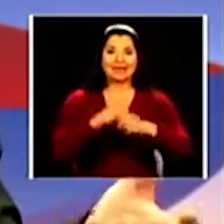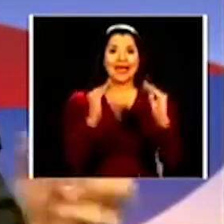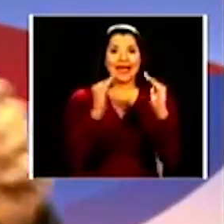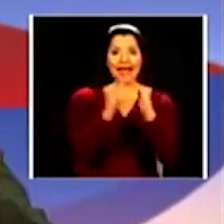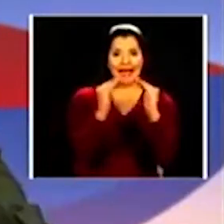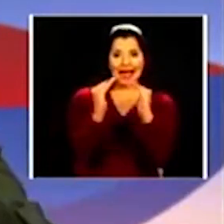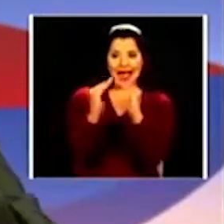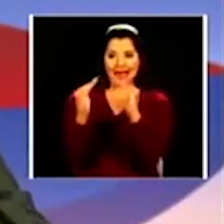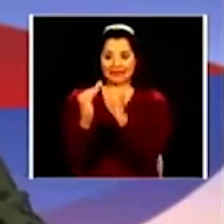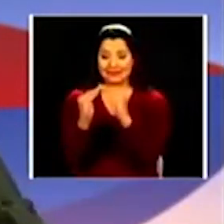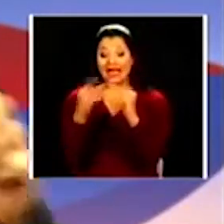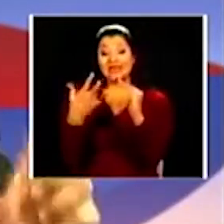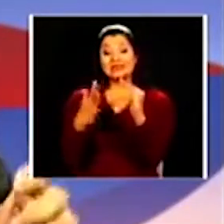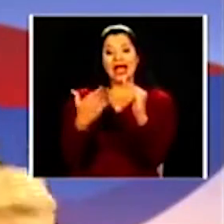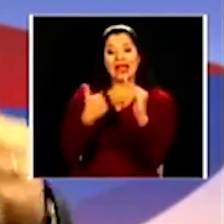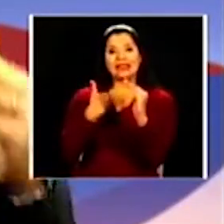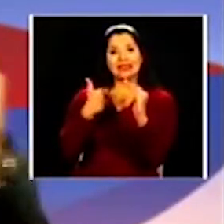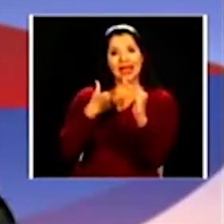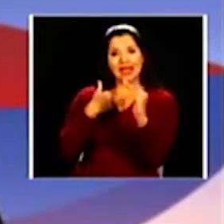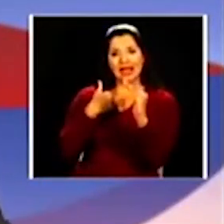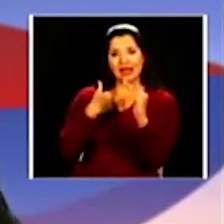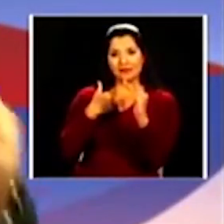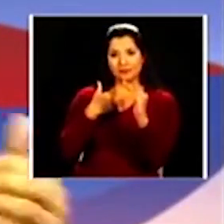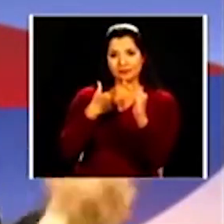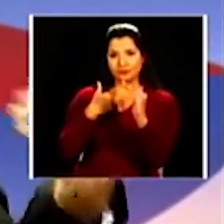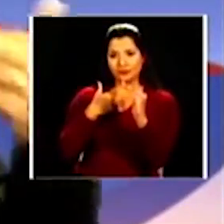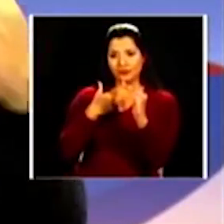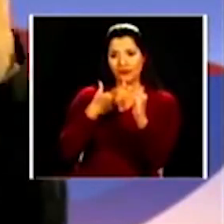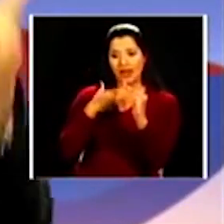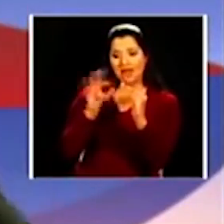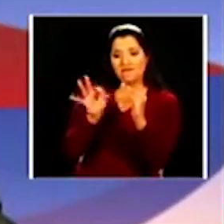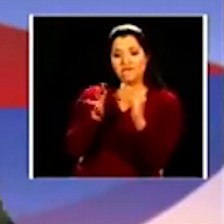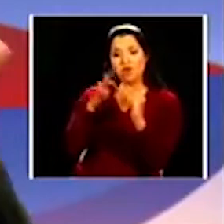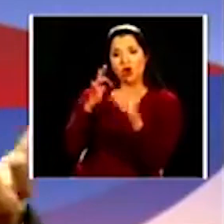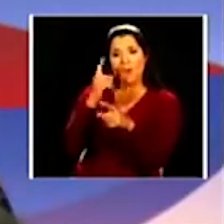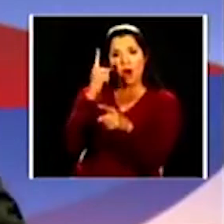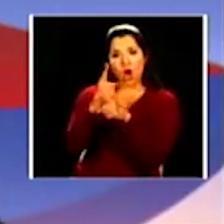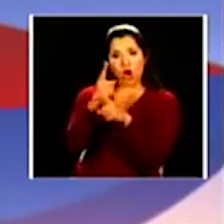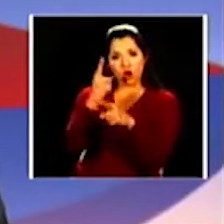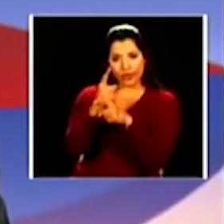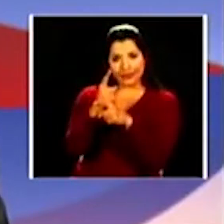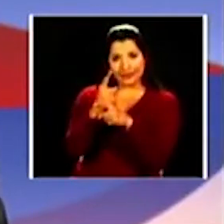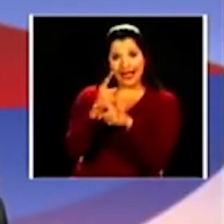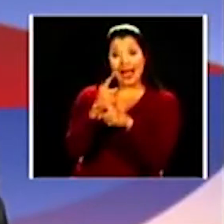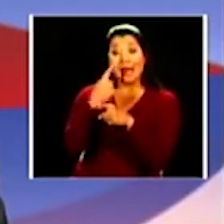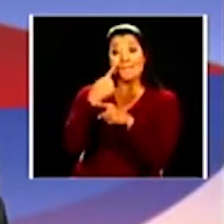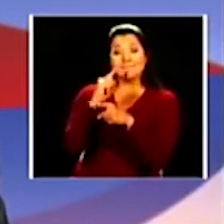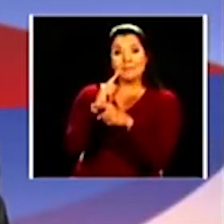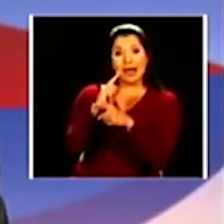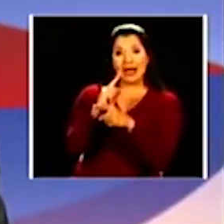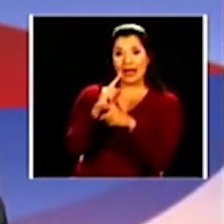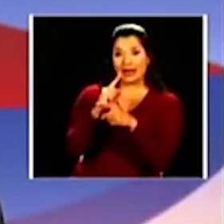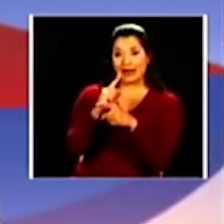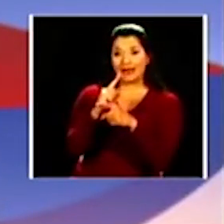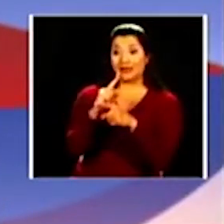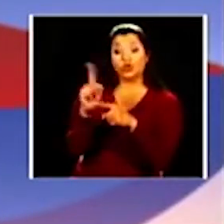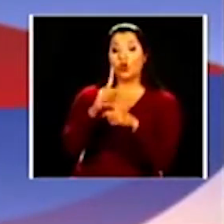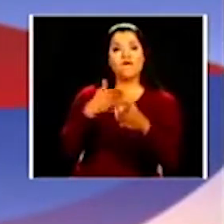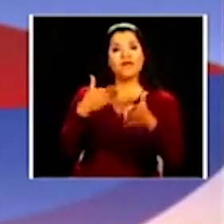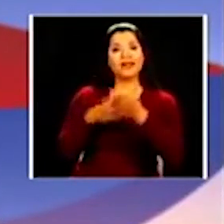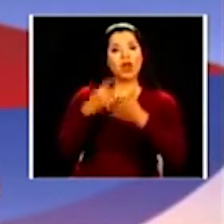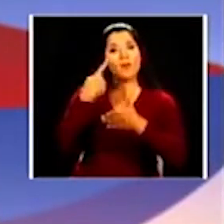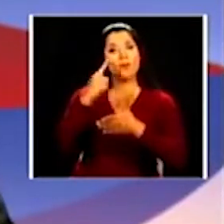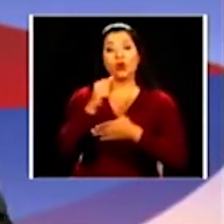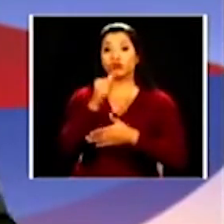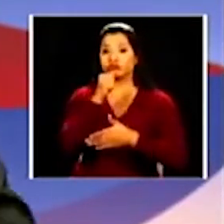manera la estructura creada y pensada para lugares donde lamentablemente se da inundaciones constantemente, pero por supuesto